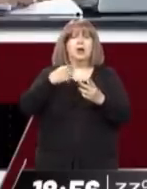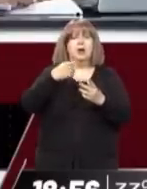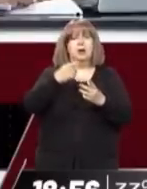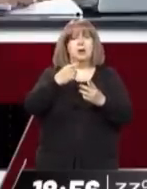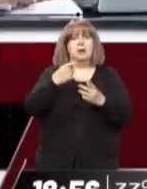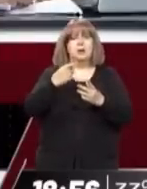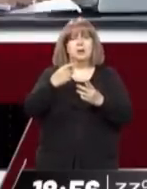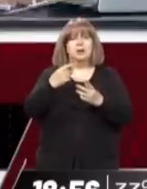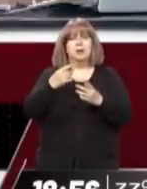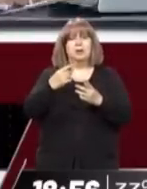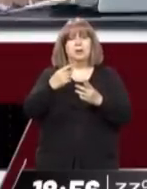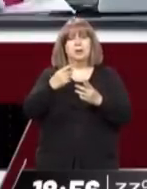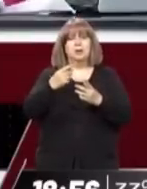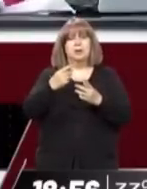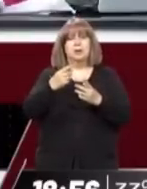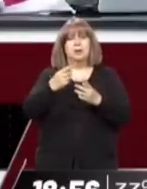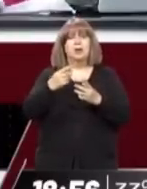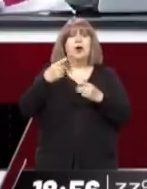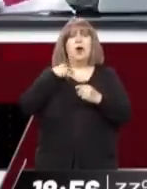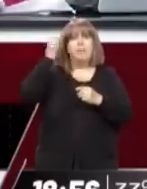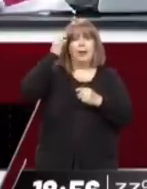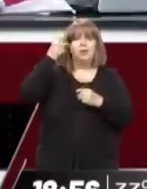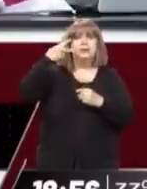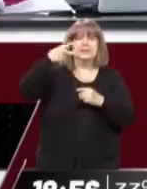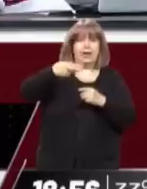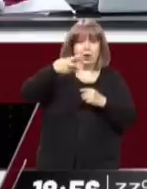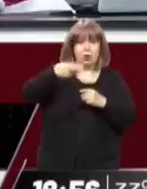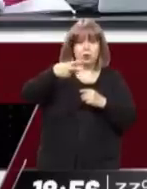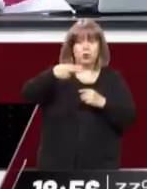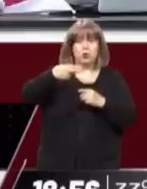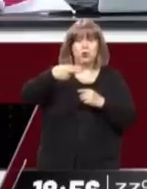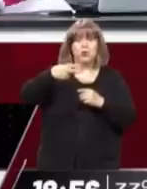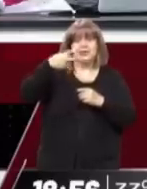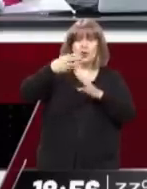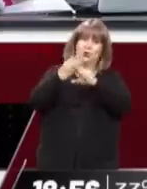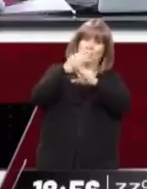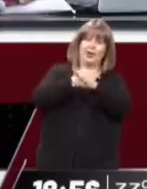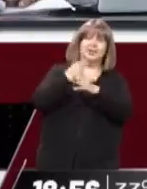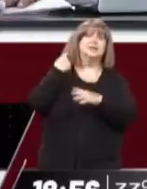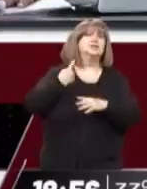dijo recién Sofi, sí. No sé hasta dónde te perdí. No, porque se me cortó un conjunto de factores. Me perdí sí.